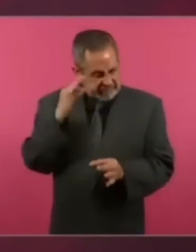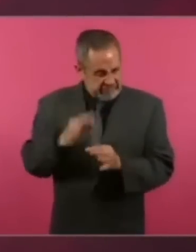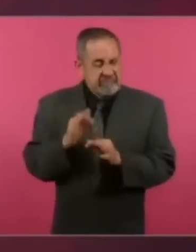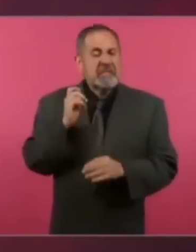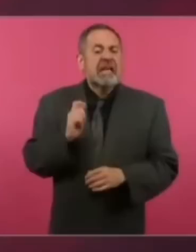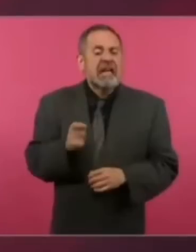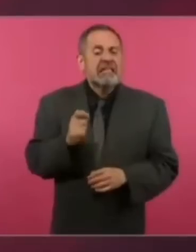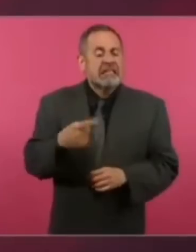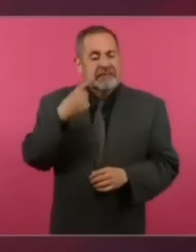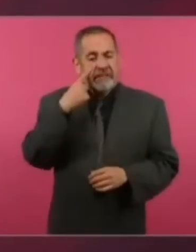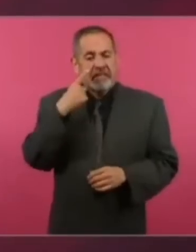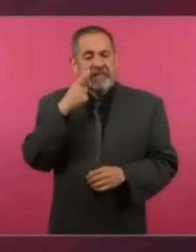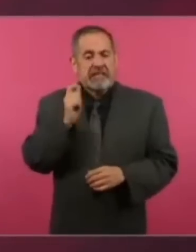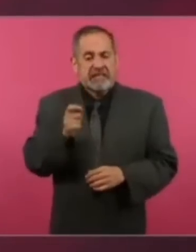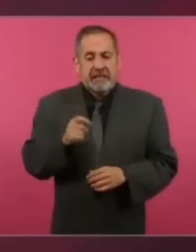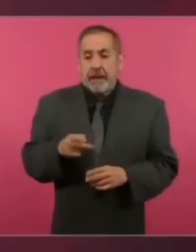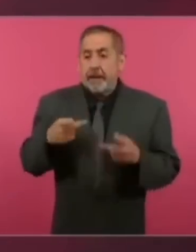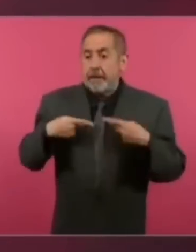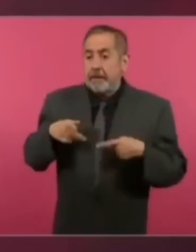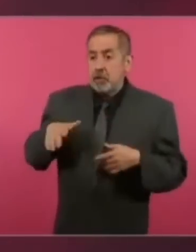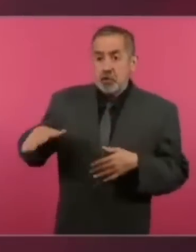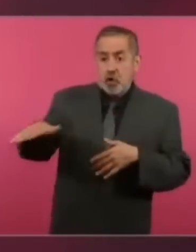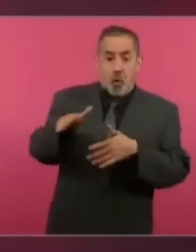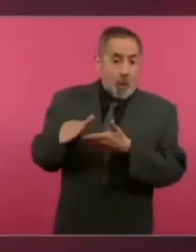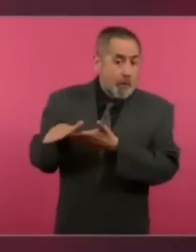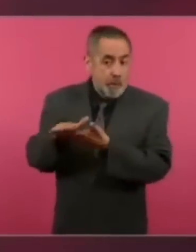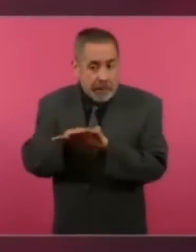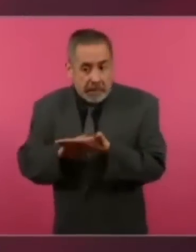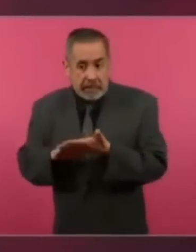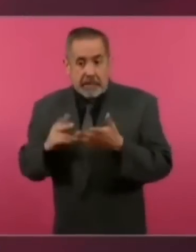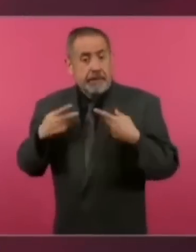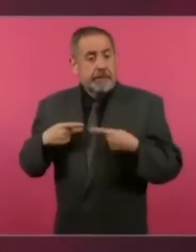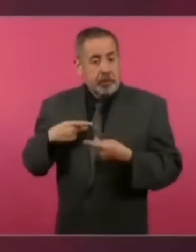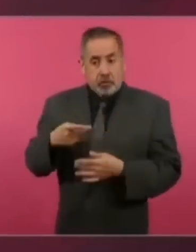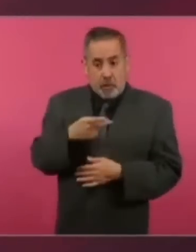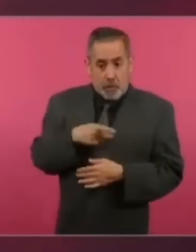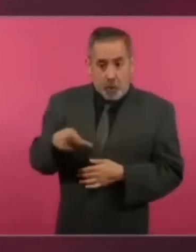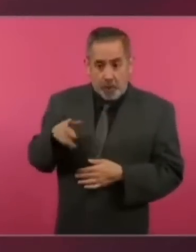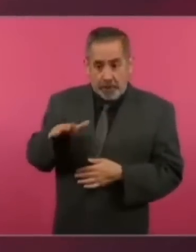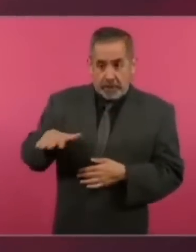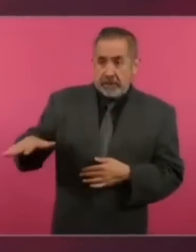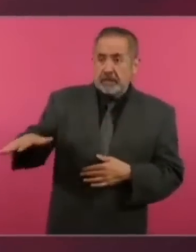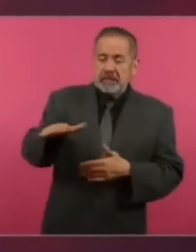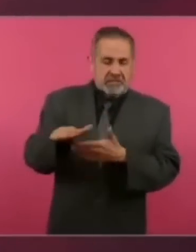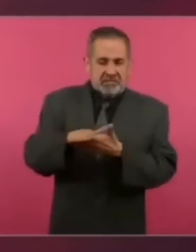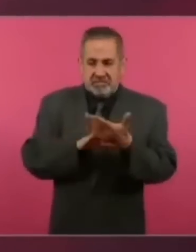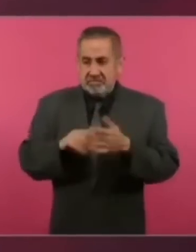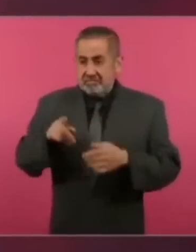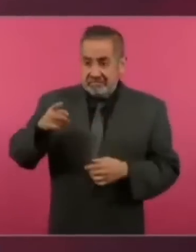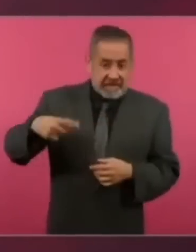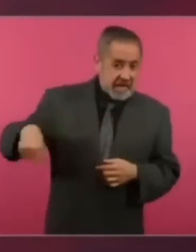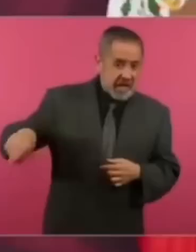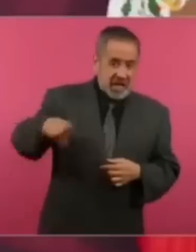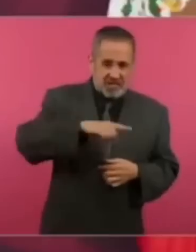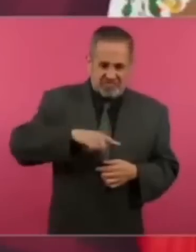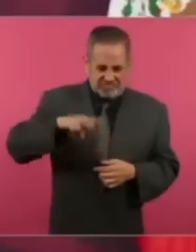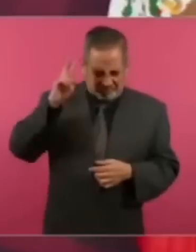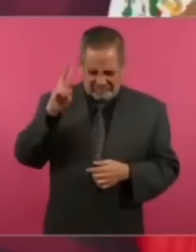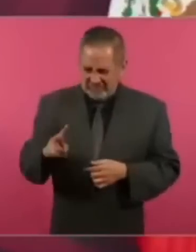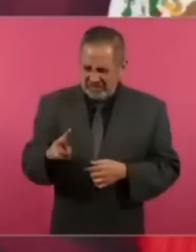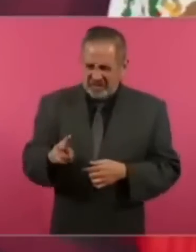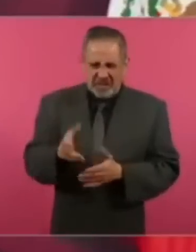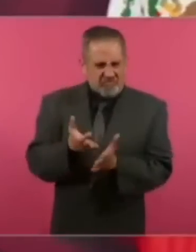que la gente humilde, la gente pobre, es verdaderamente